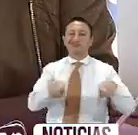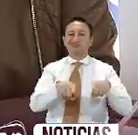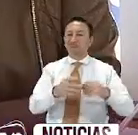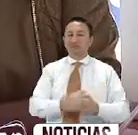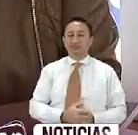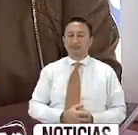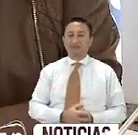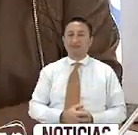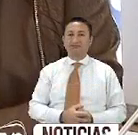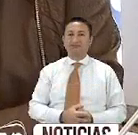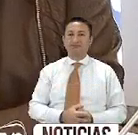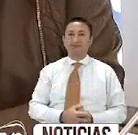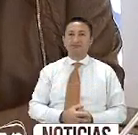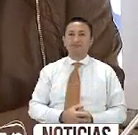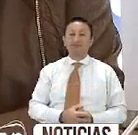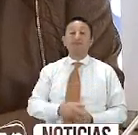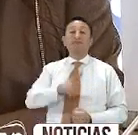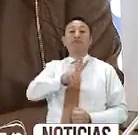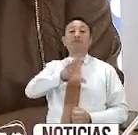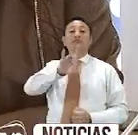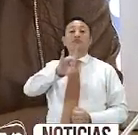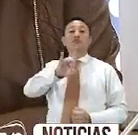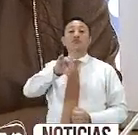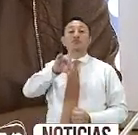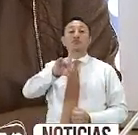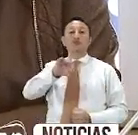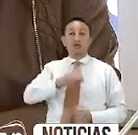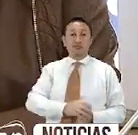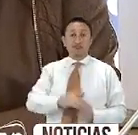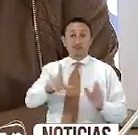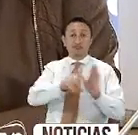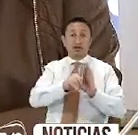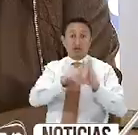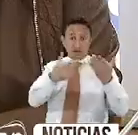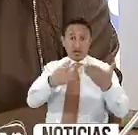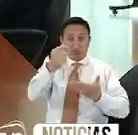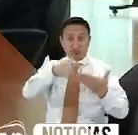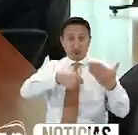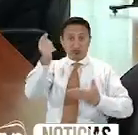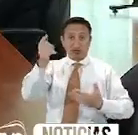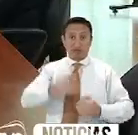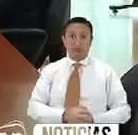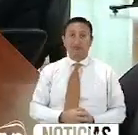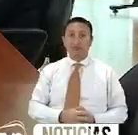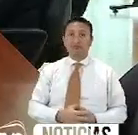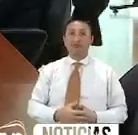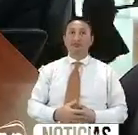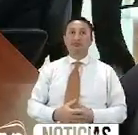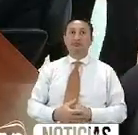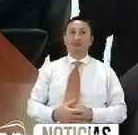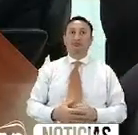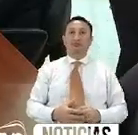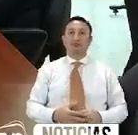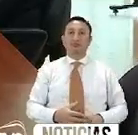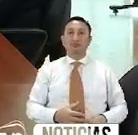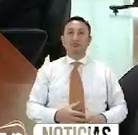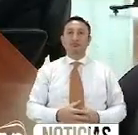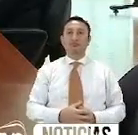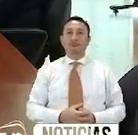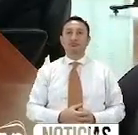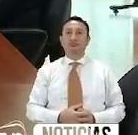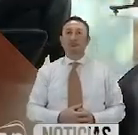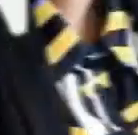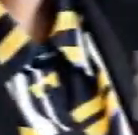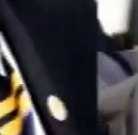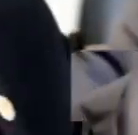nacional. Se espera que el 28 de este mes la ley esté lista para entrar en vigencia, informó Héctor Romero.